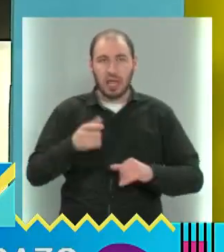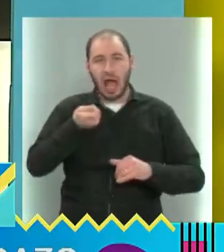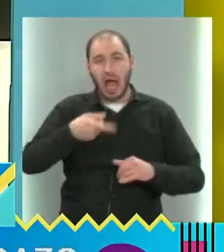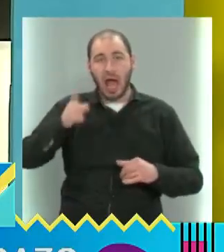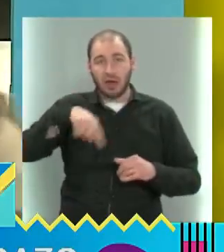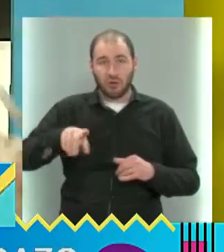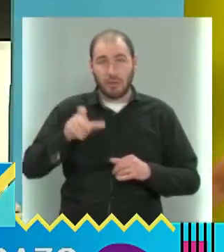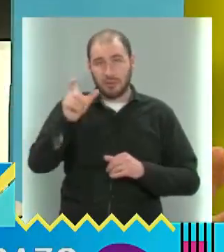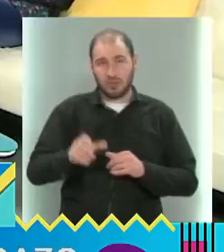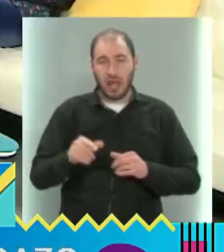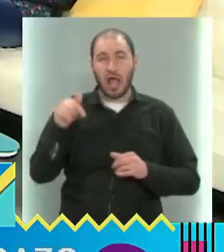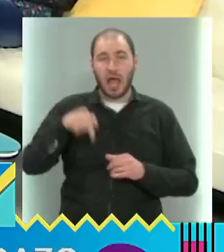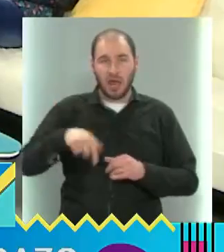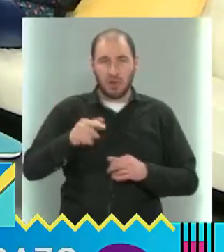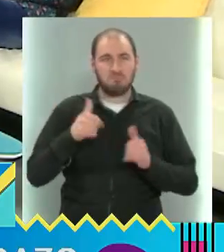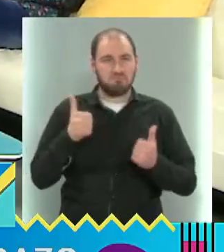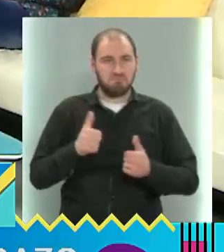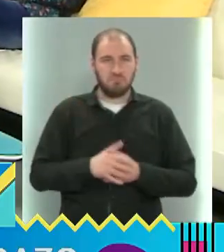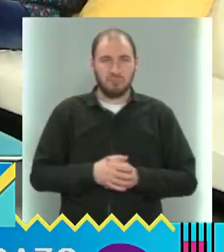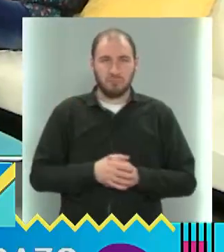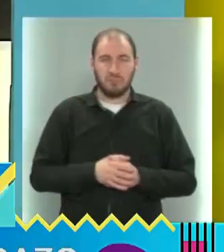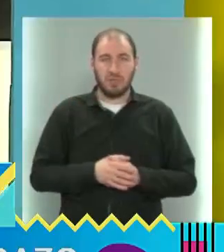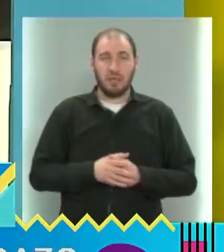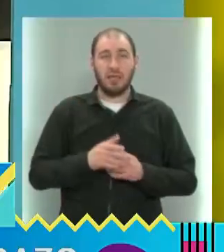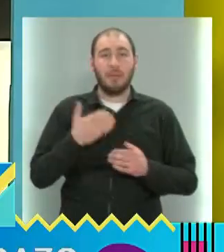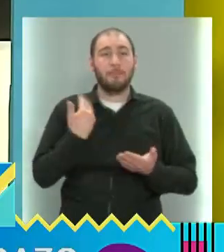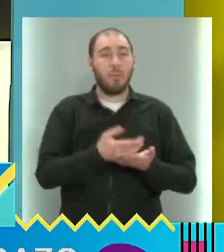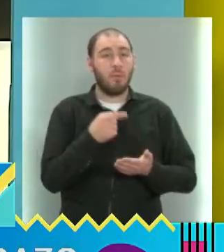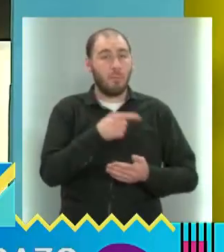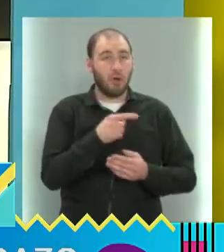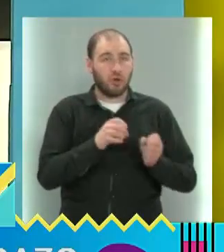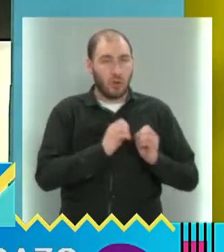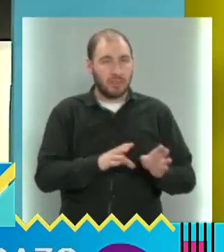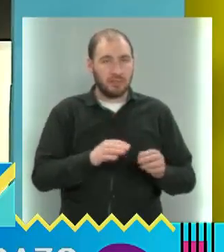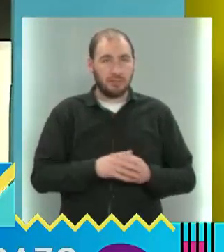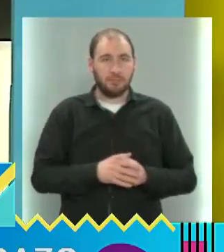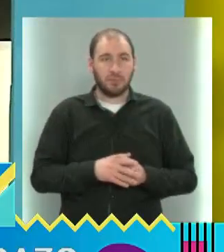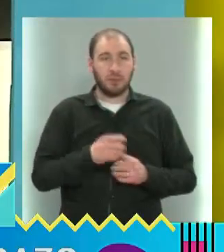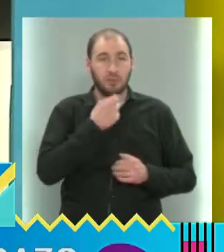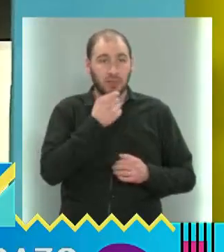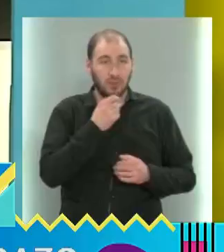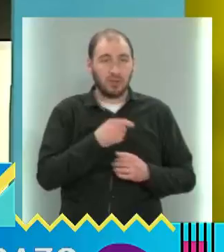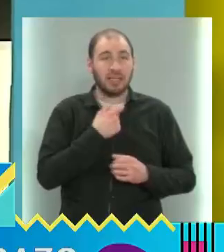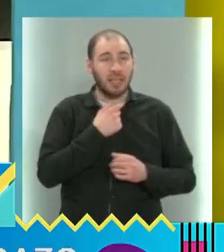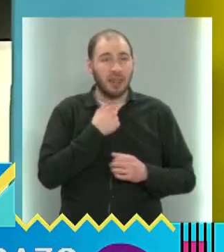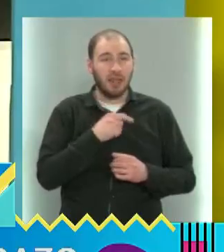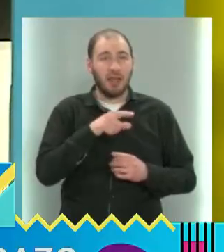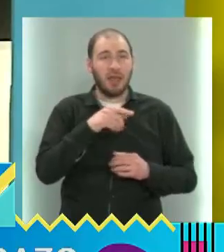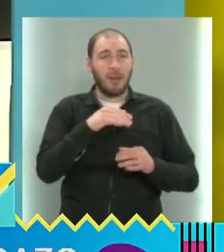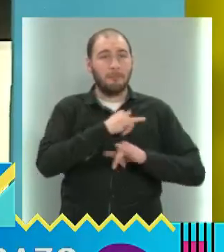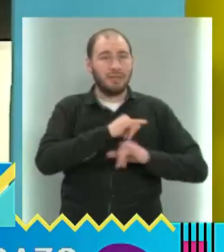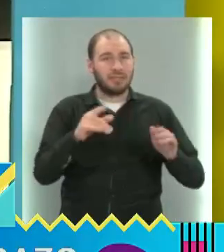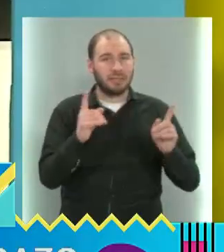a alguien, lo hacemos perfectamente. Yamile, te propongo que comencemos por vos. No sé si tenés ganas de decirle un